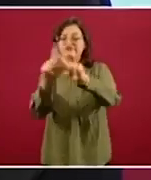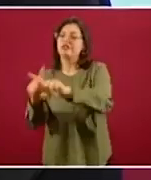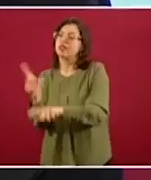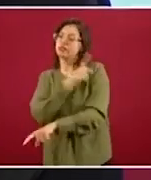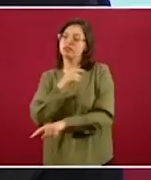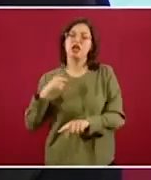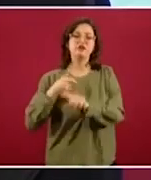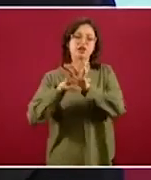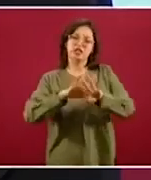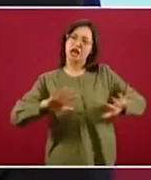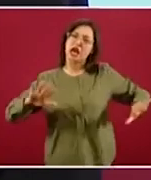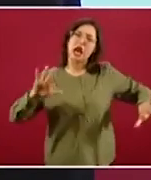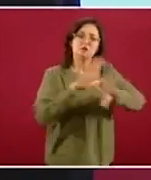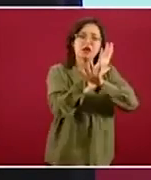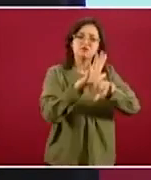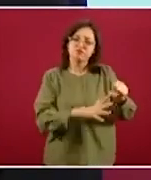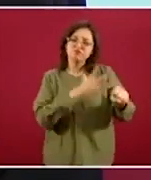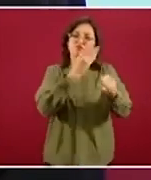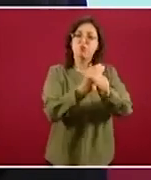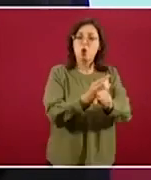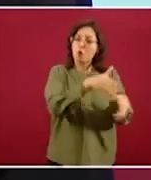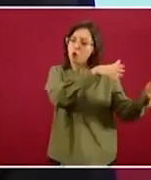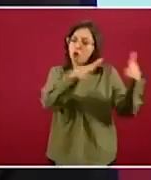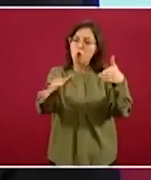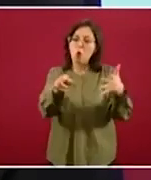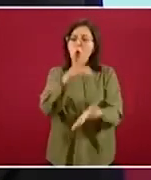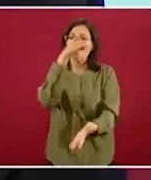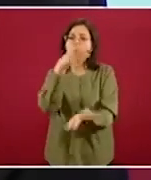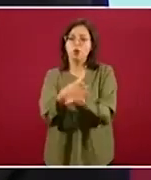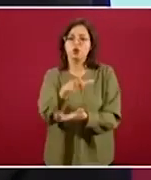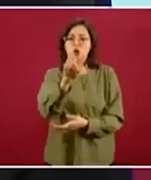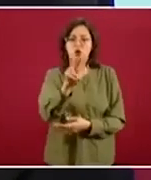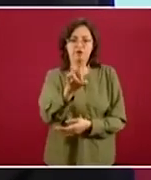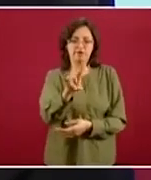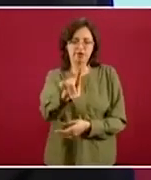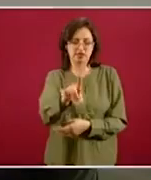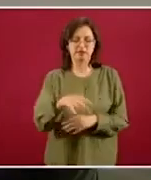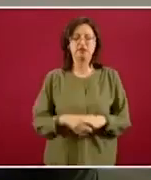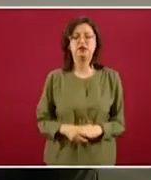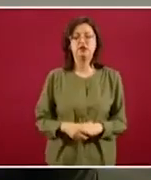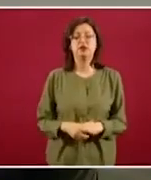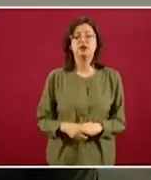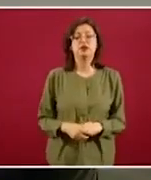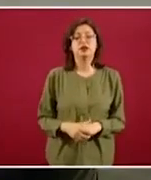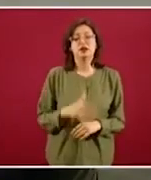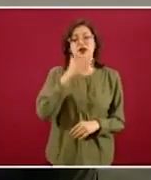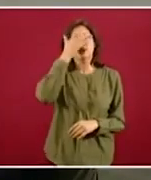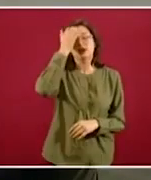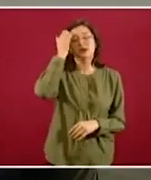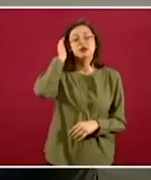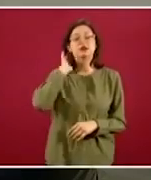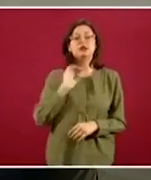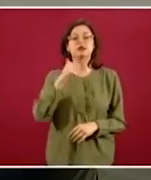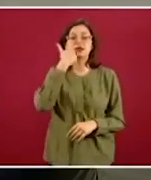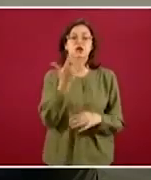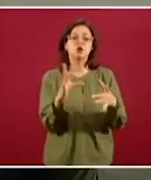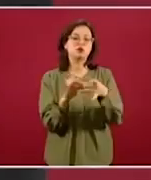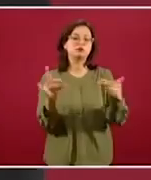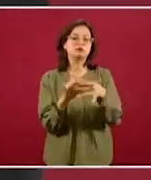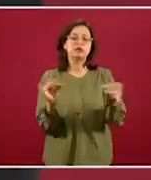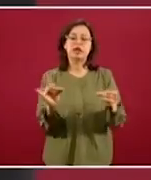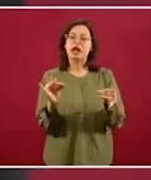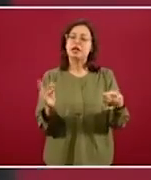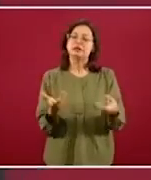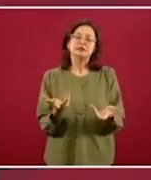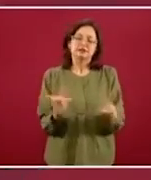este modelo de reconversión hospitalaria. Me voy a centrar mucho en esta breve explicación sobre la reconversión